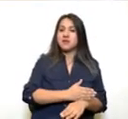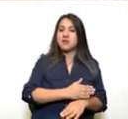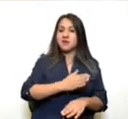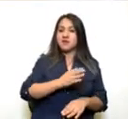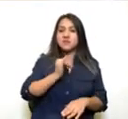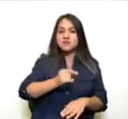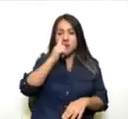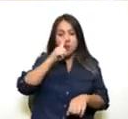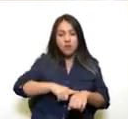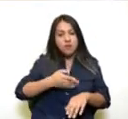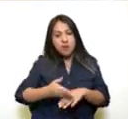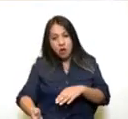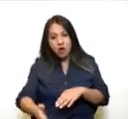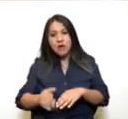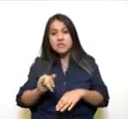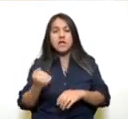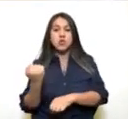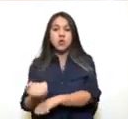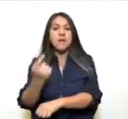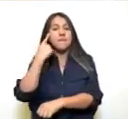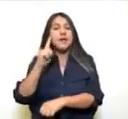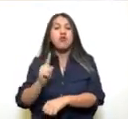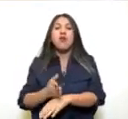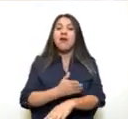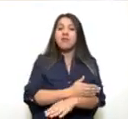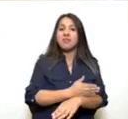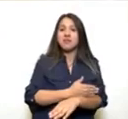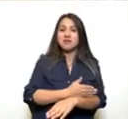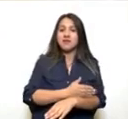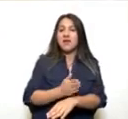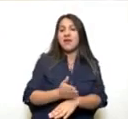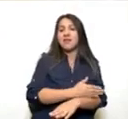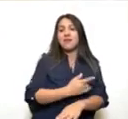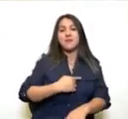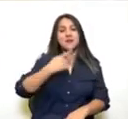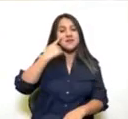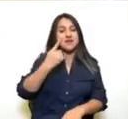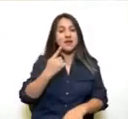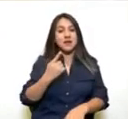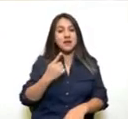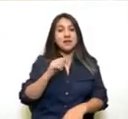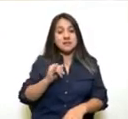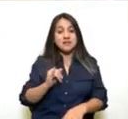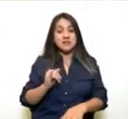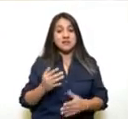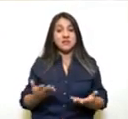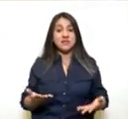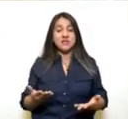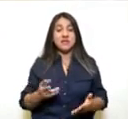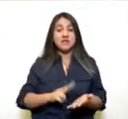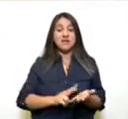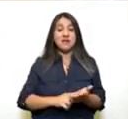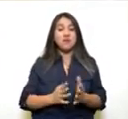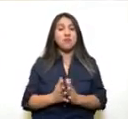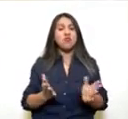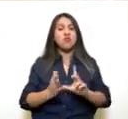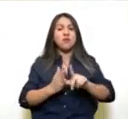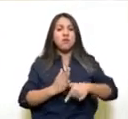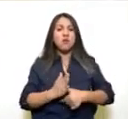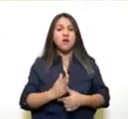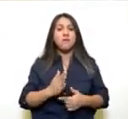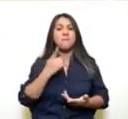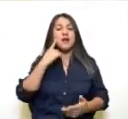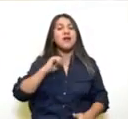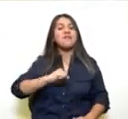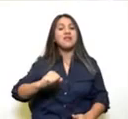estuvo mal la estrategia desde el principio hemos sido reactivos nosotros como alcalde